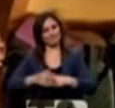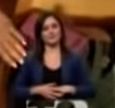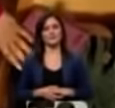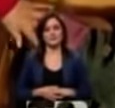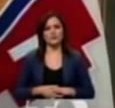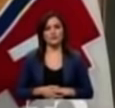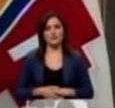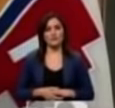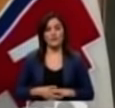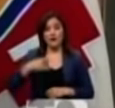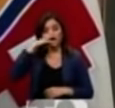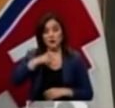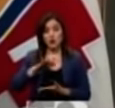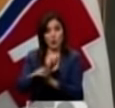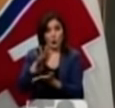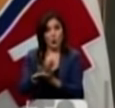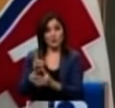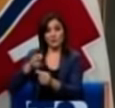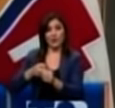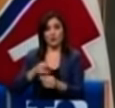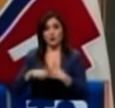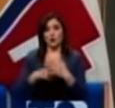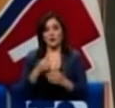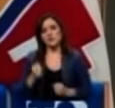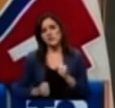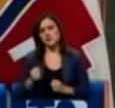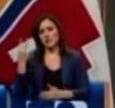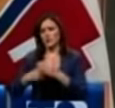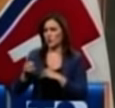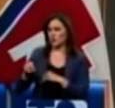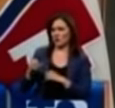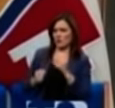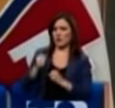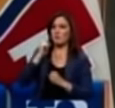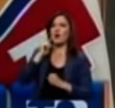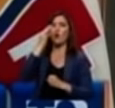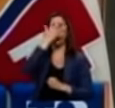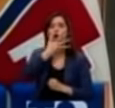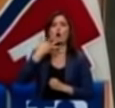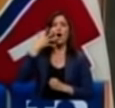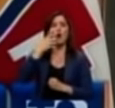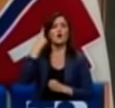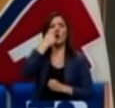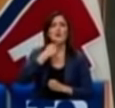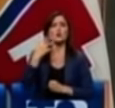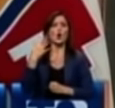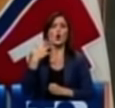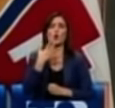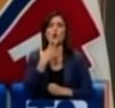niñito tiene edad preescolar, todos los niños corren y mi hijo corre y se vuelve azul. Ahí se van diagnosticando las